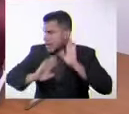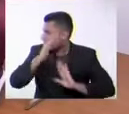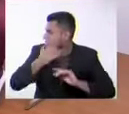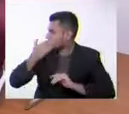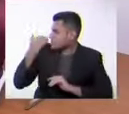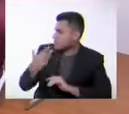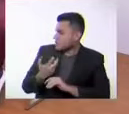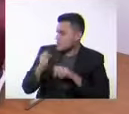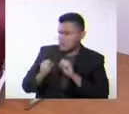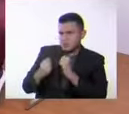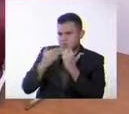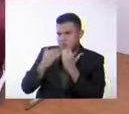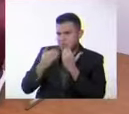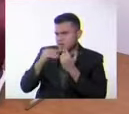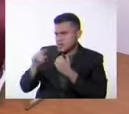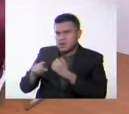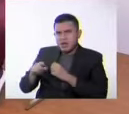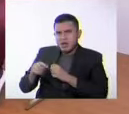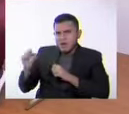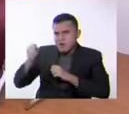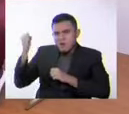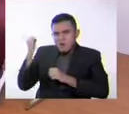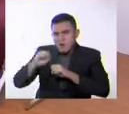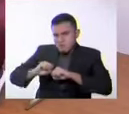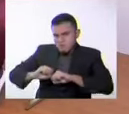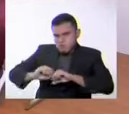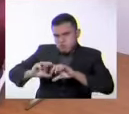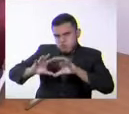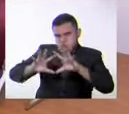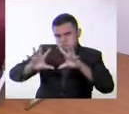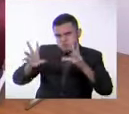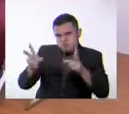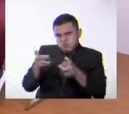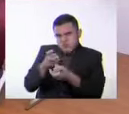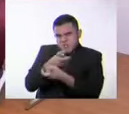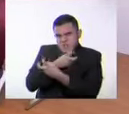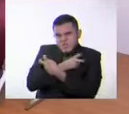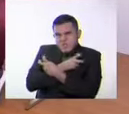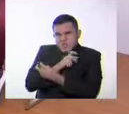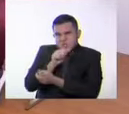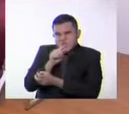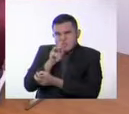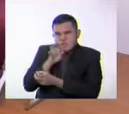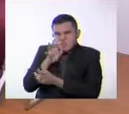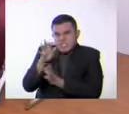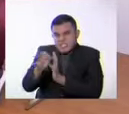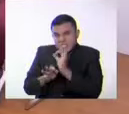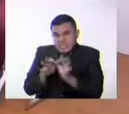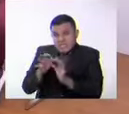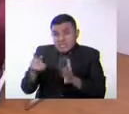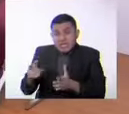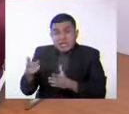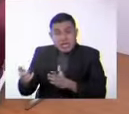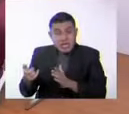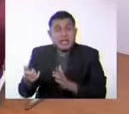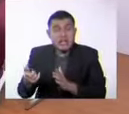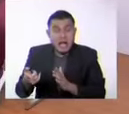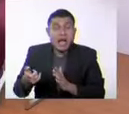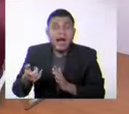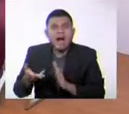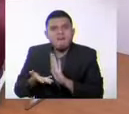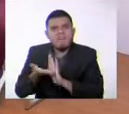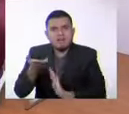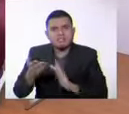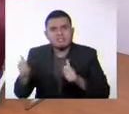podríamos mencionar las bombas atómicas que han sido producto del avance de la ciencia. Entonces el ecologismo se opone